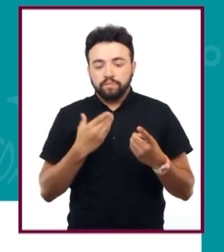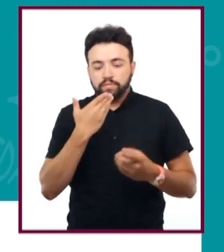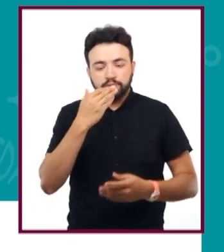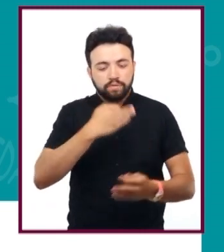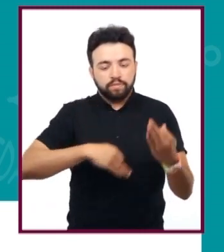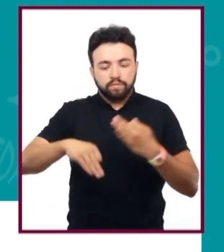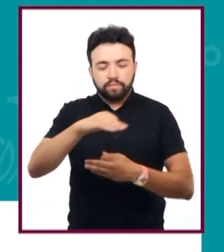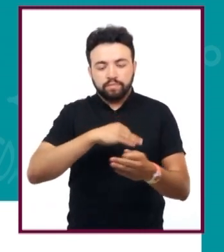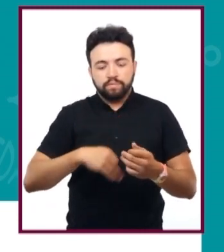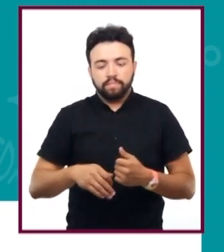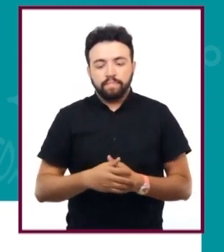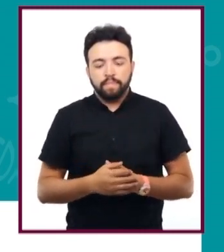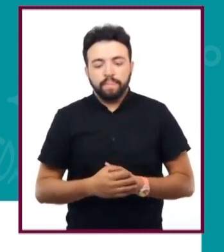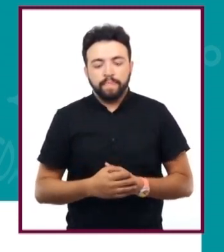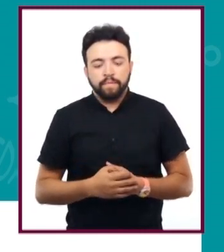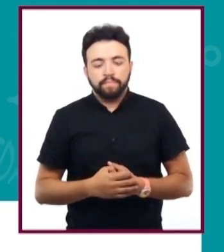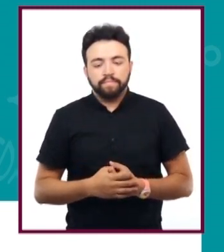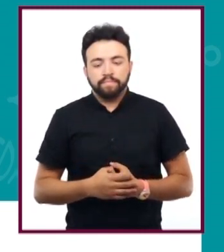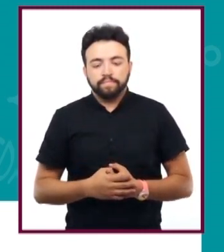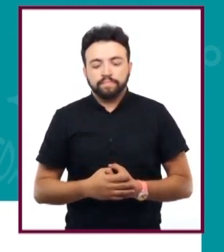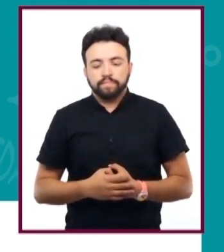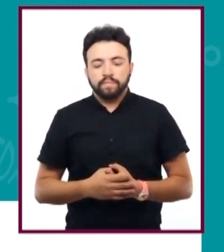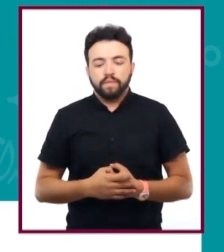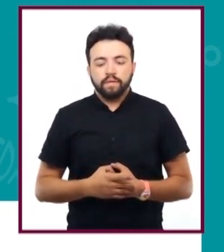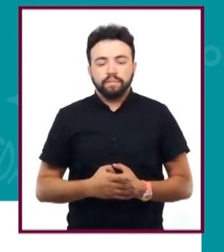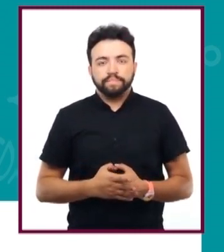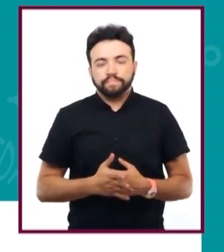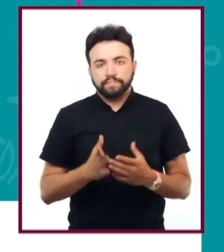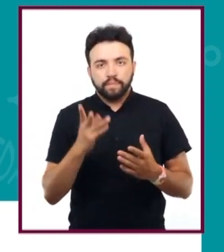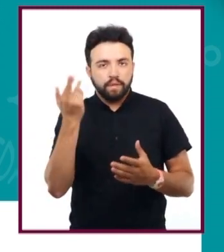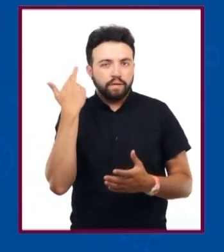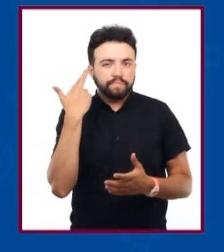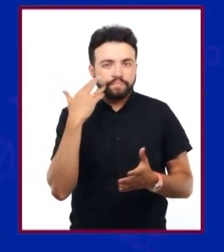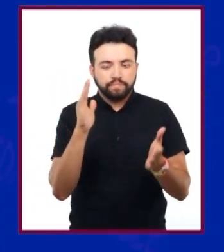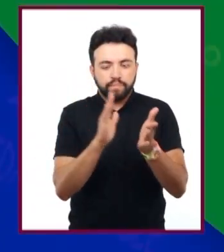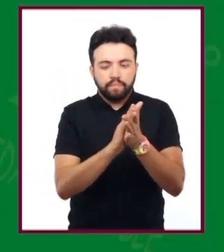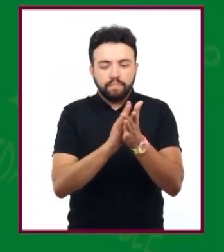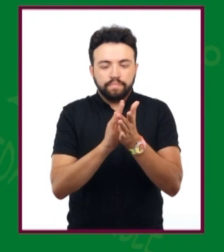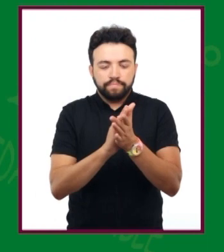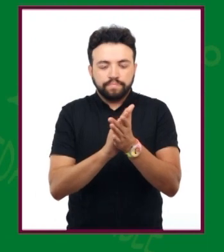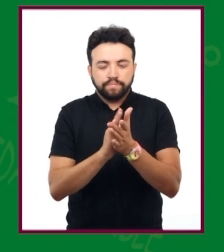feliz, contenta, así para que disfrutes bien, pues.